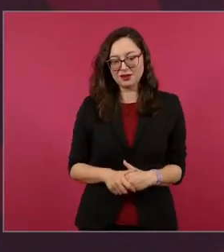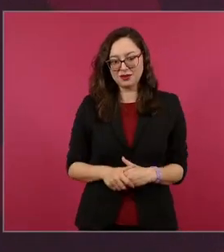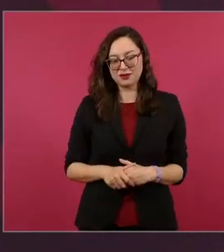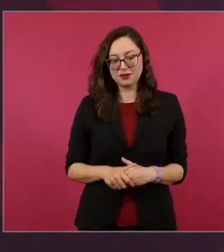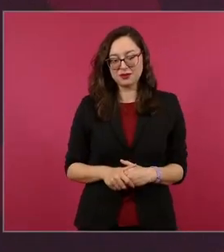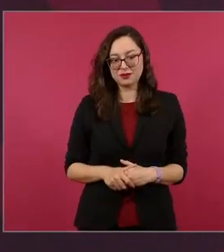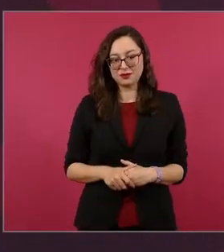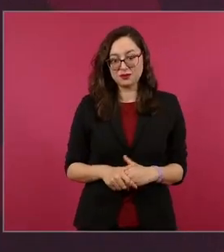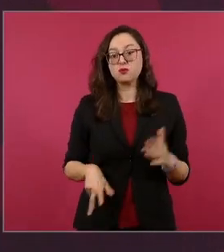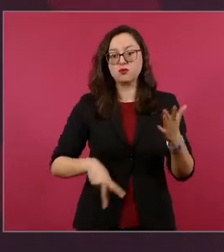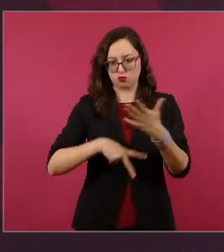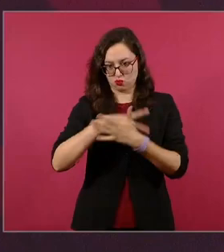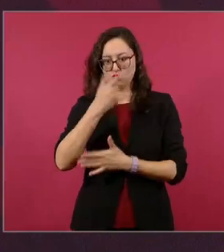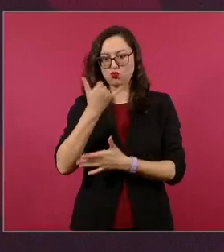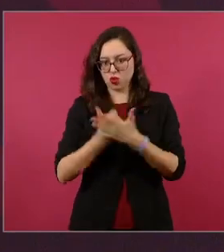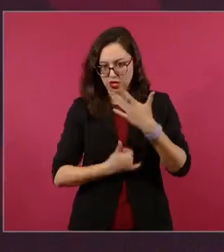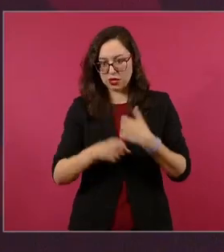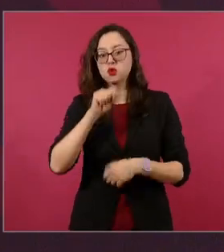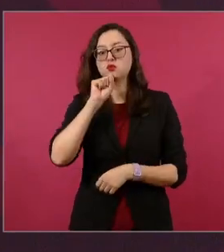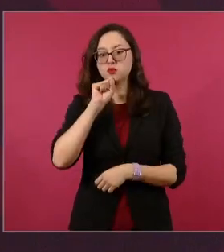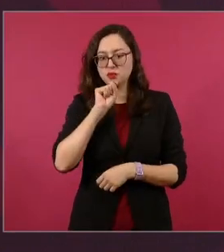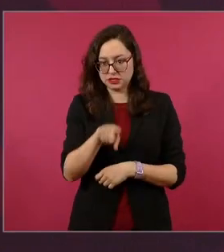continúa la transformación,